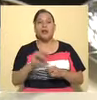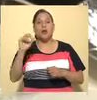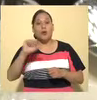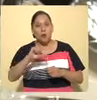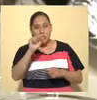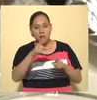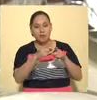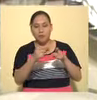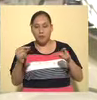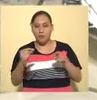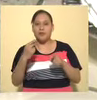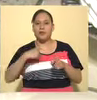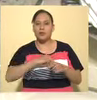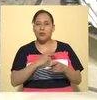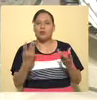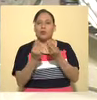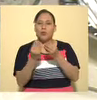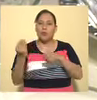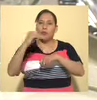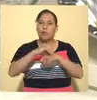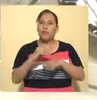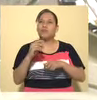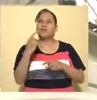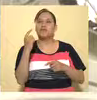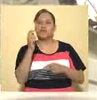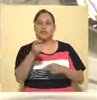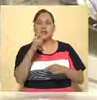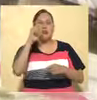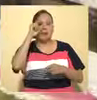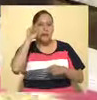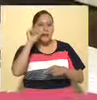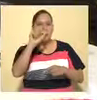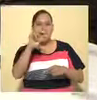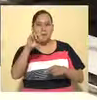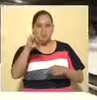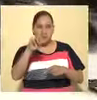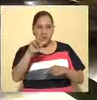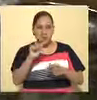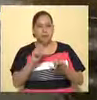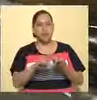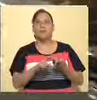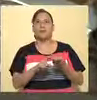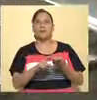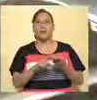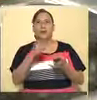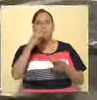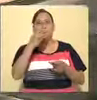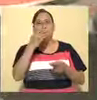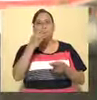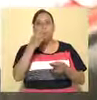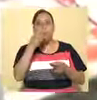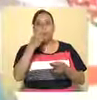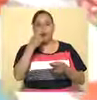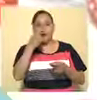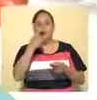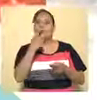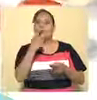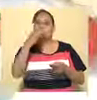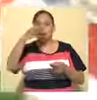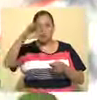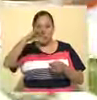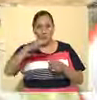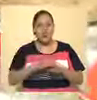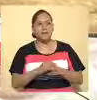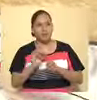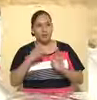a acompañar con... Le vamos a poner ¿qué? Almendras, le vamos a poner... Cerezas. Yo ya la vi. ¿Tú ya